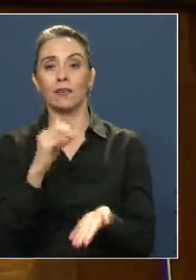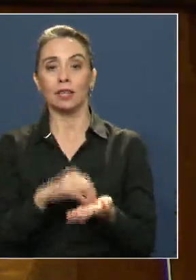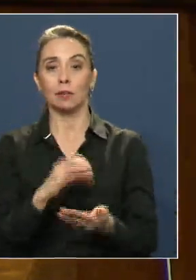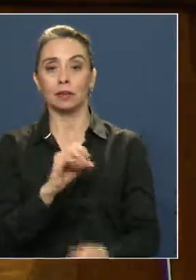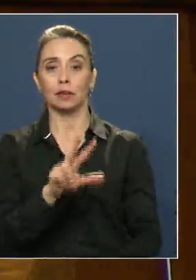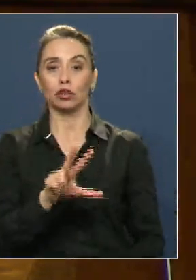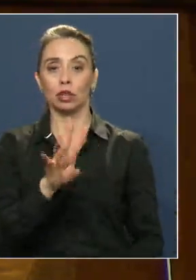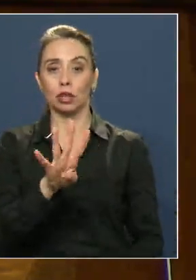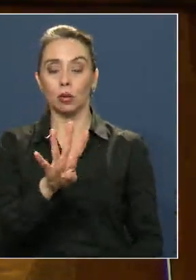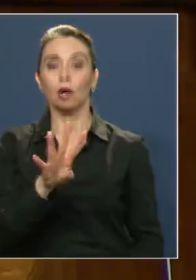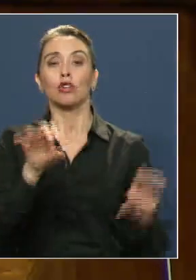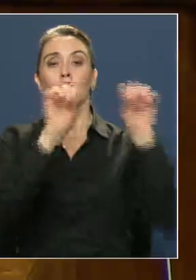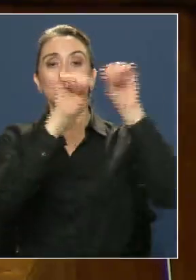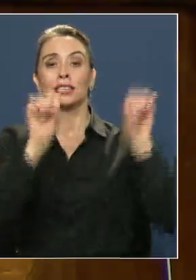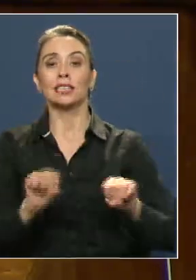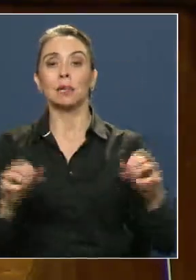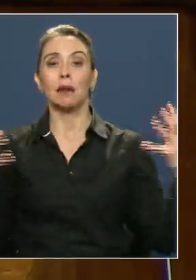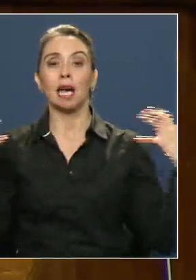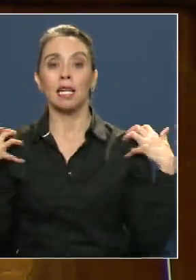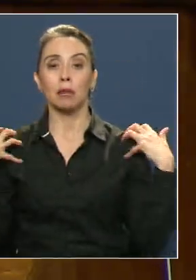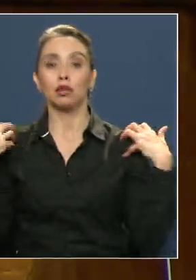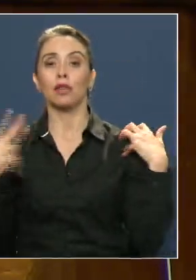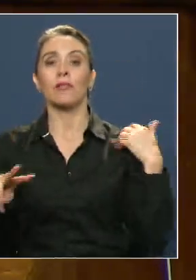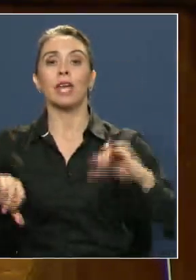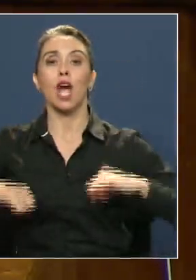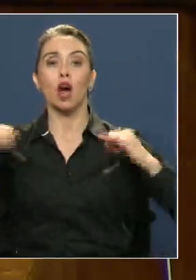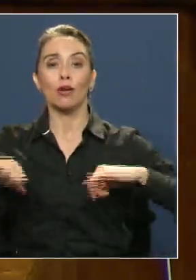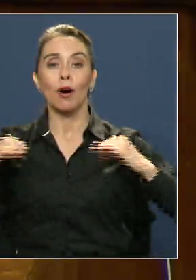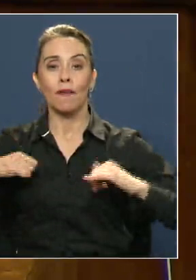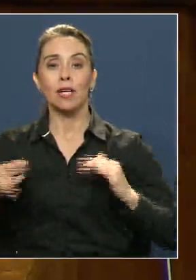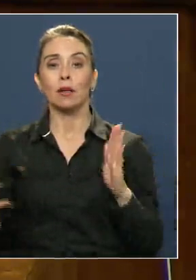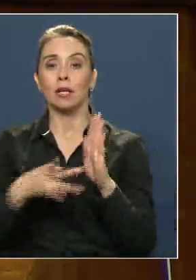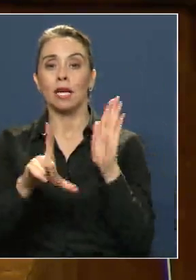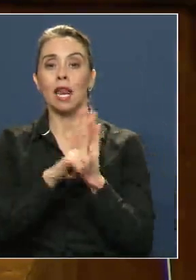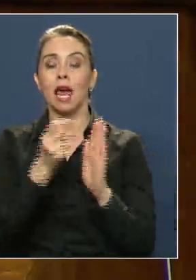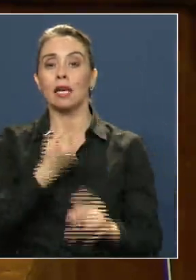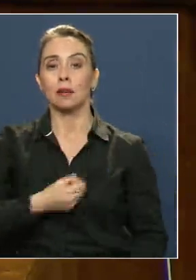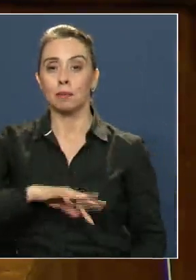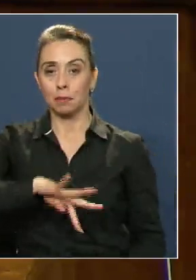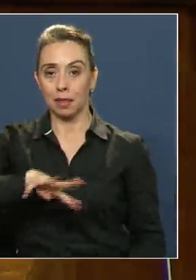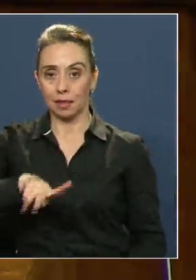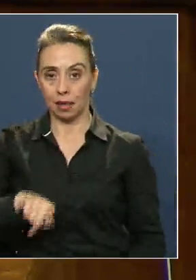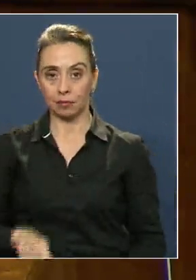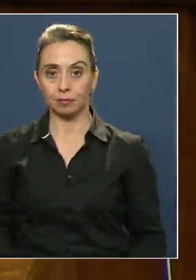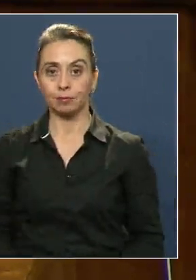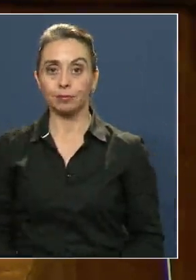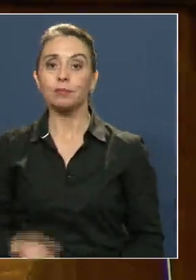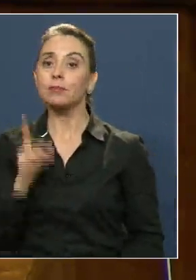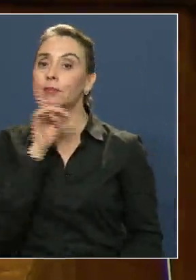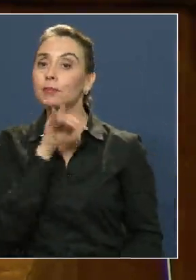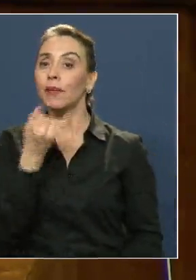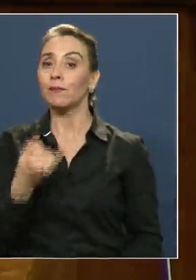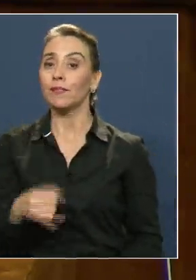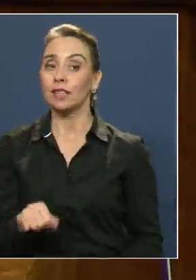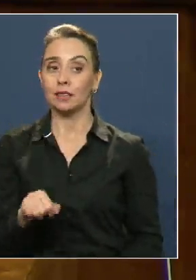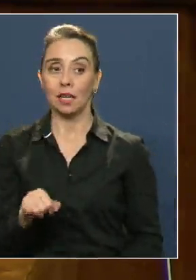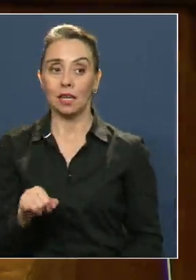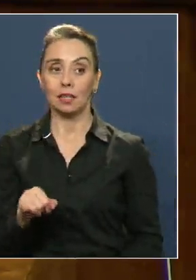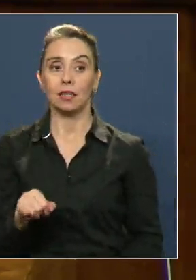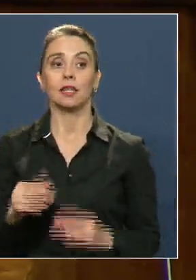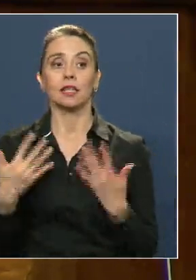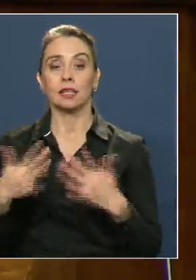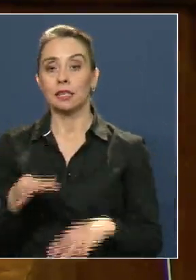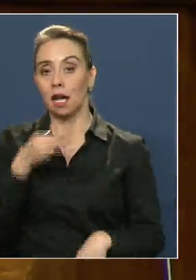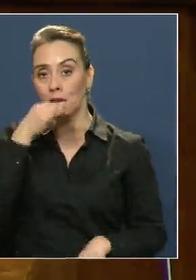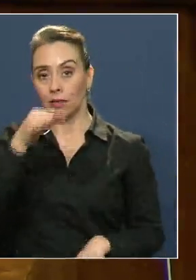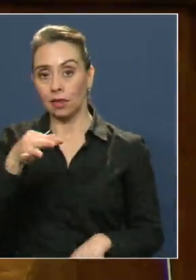20.084, que establece un sistema de responsabilidad de los adolescentes por infracciones a la ley penal. Finalmente, como ya ha sido dicho